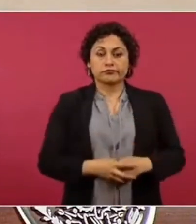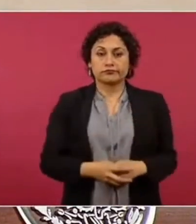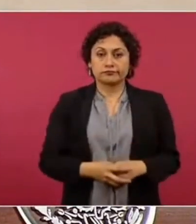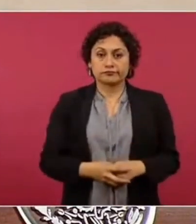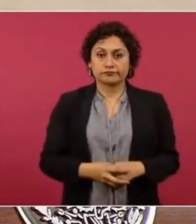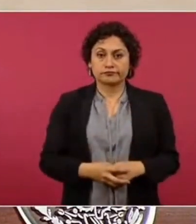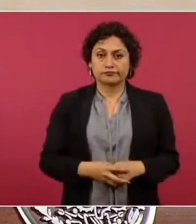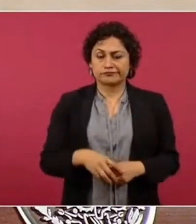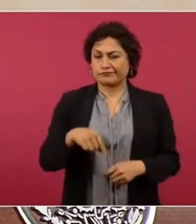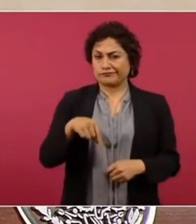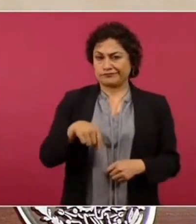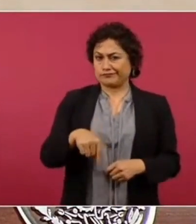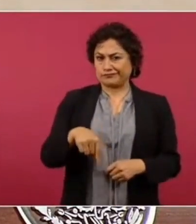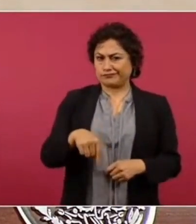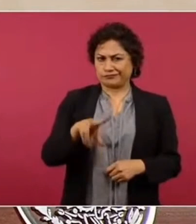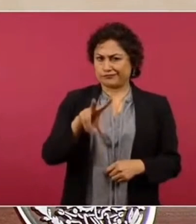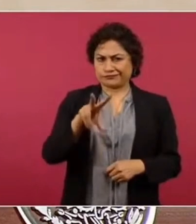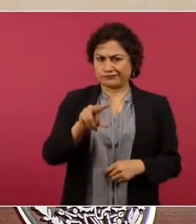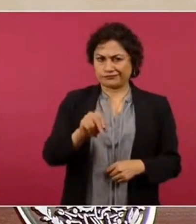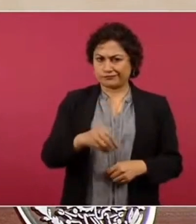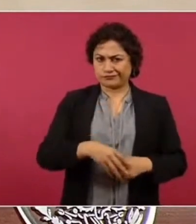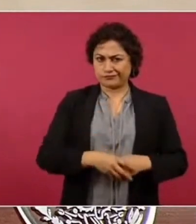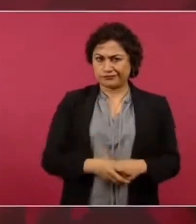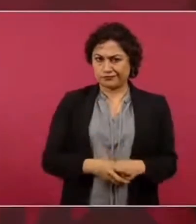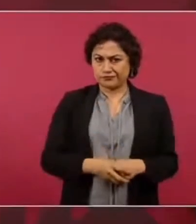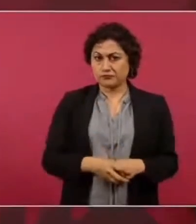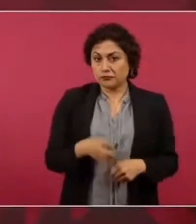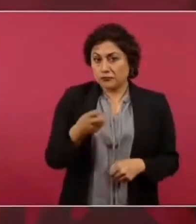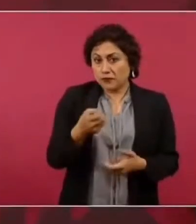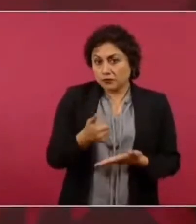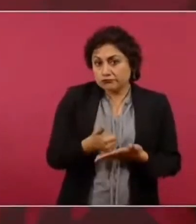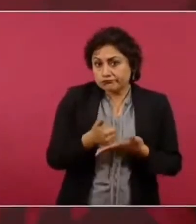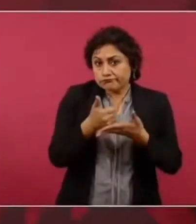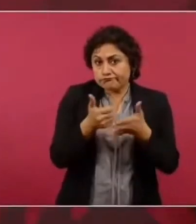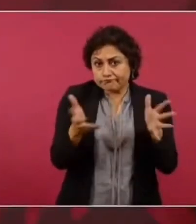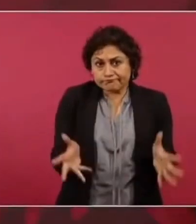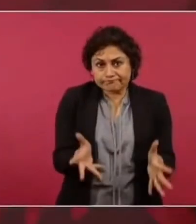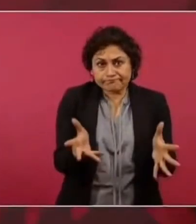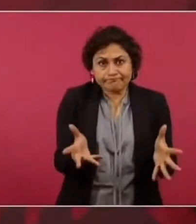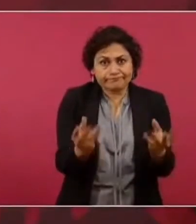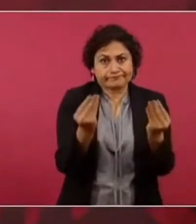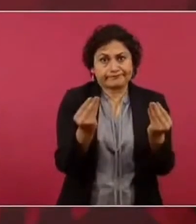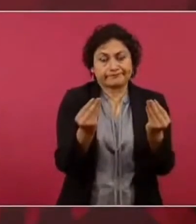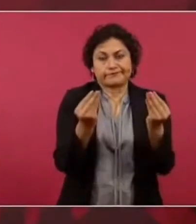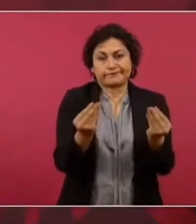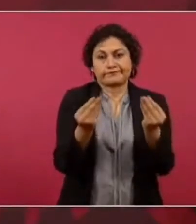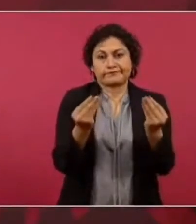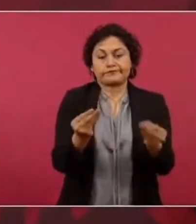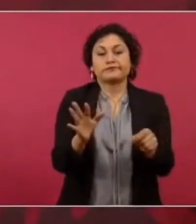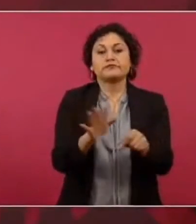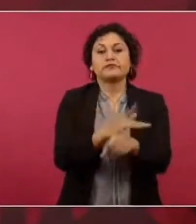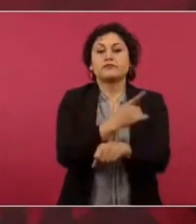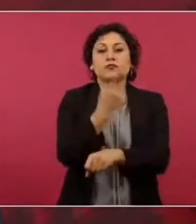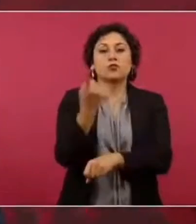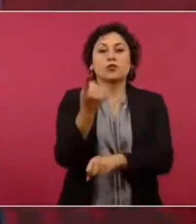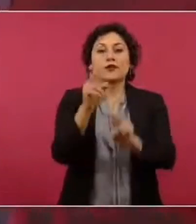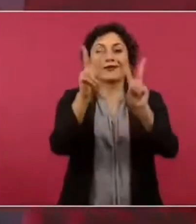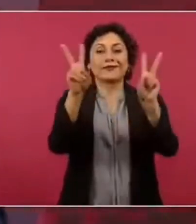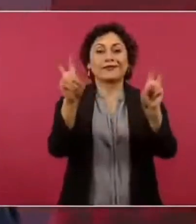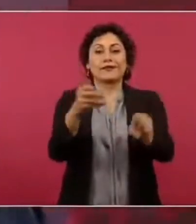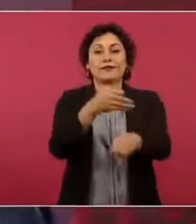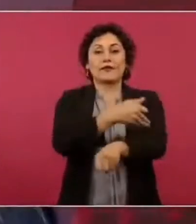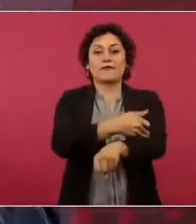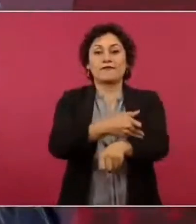Aquí no. Y todo eso nos ayuda mucho, porque la familia es